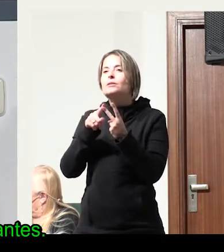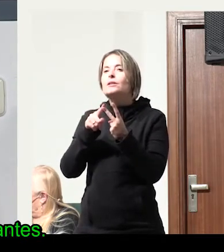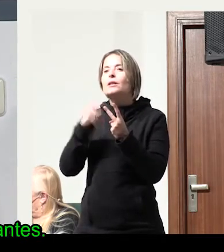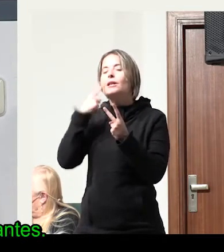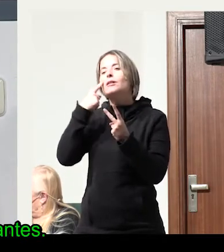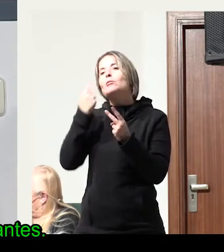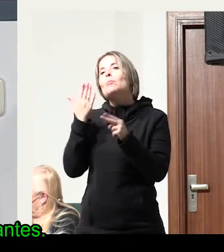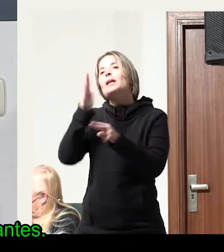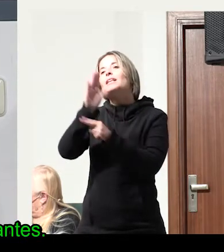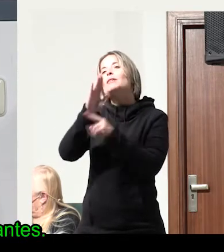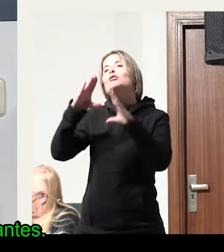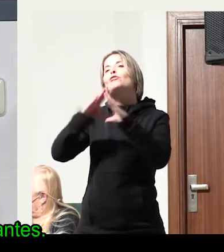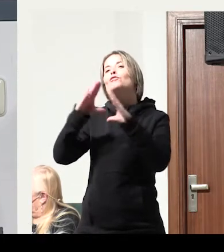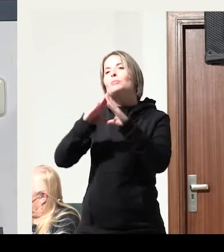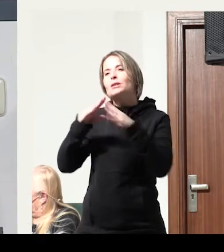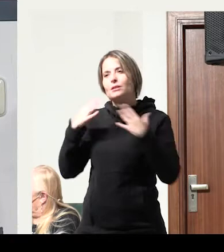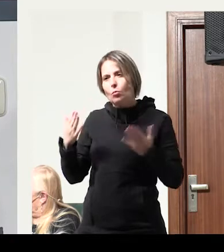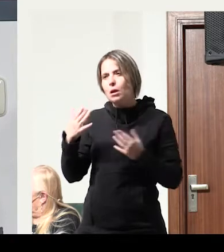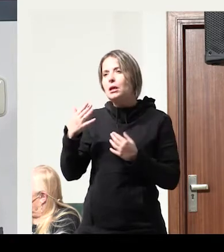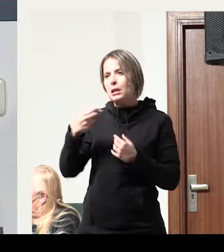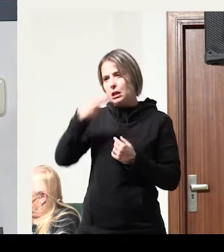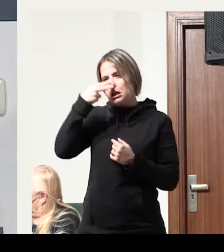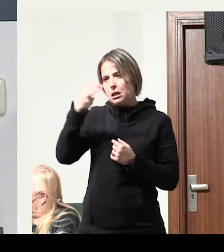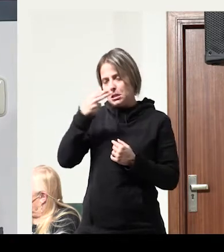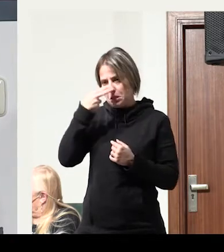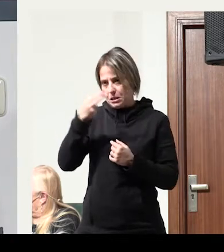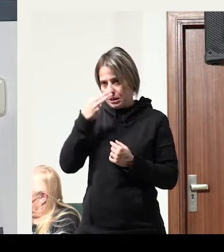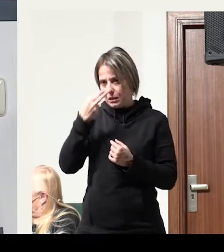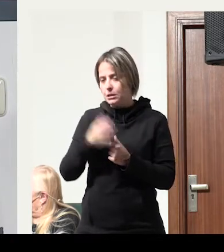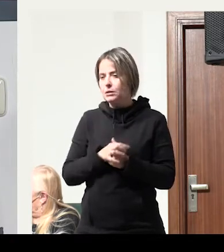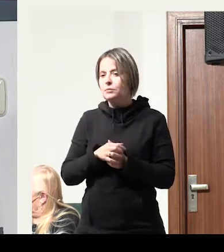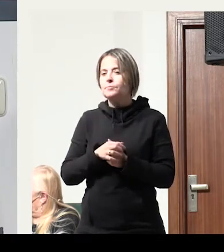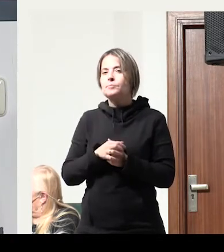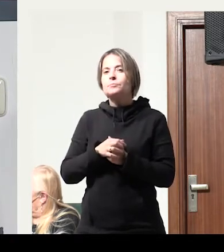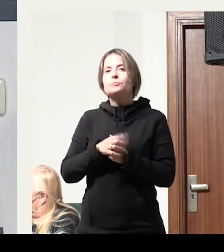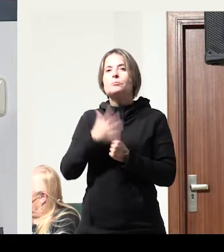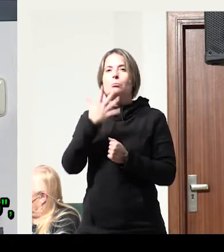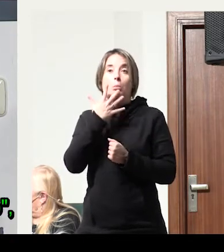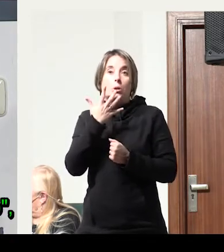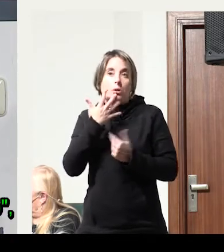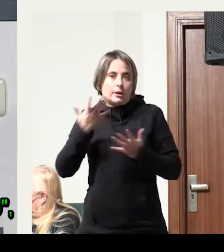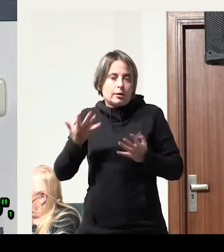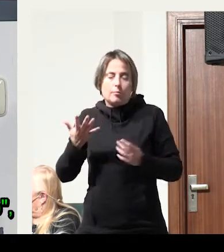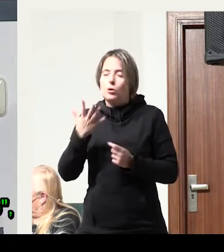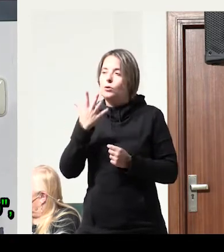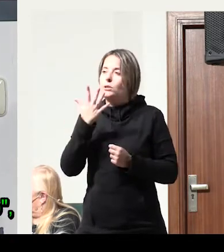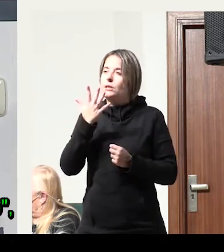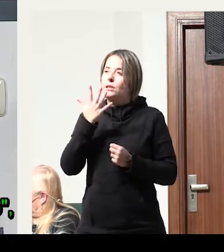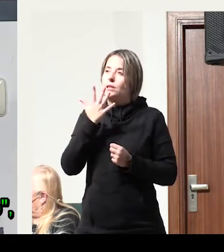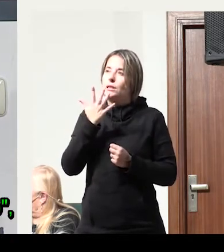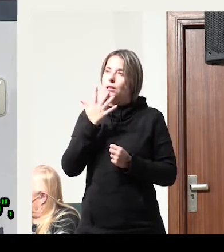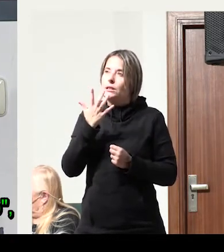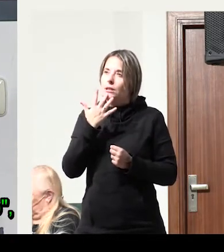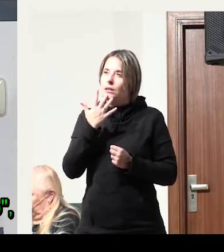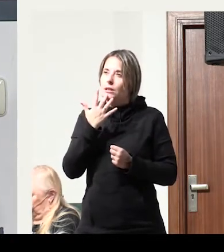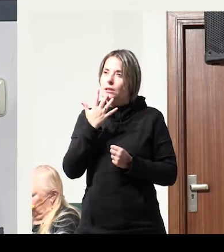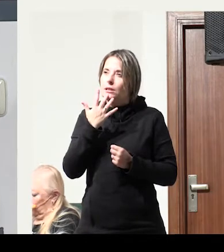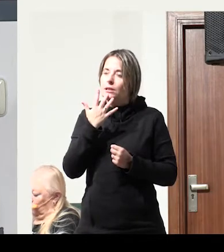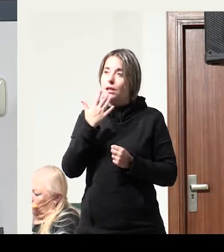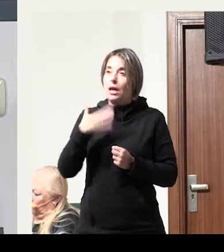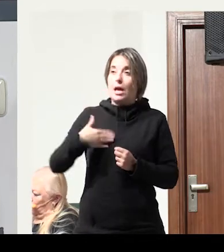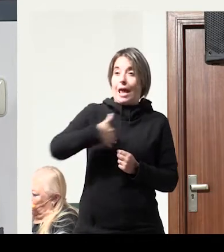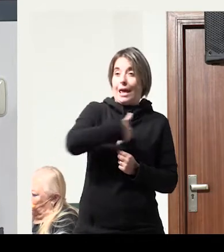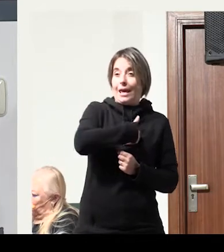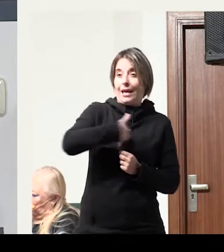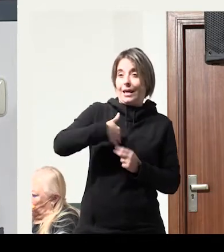salieron algunas ideas interesantes. Por ejemplo, decíamos, si hay un planteamiento o unas diferencias de género, diríamos ahora, ¿no? Hay